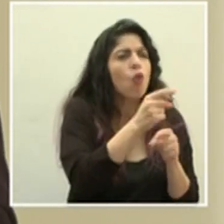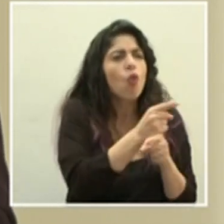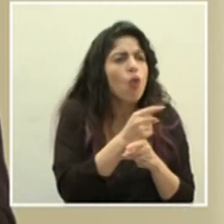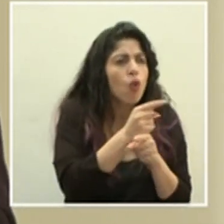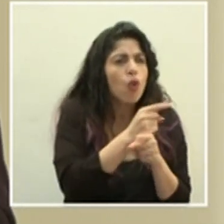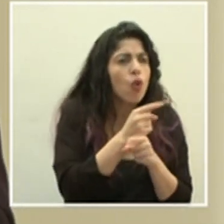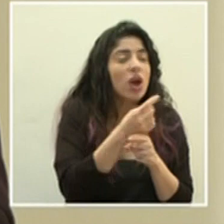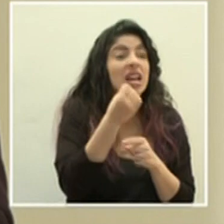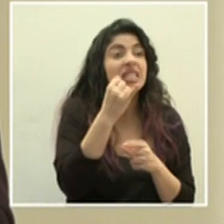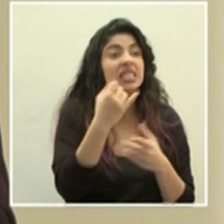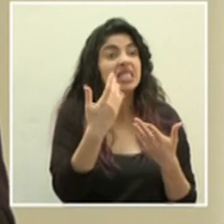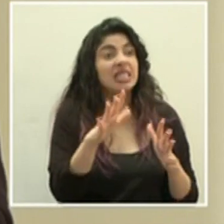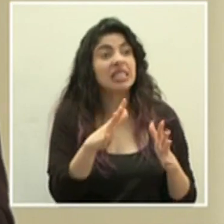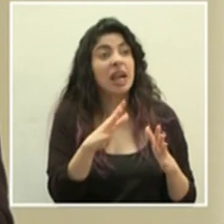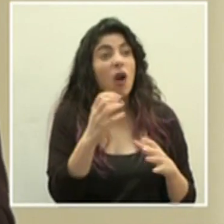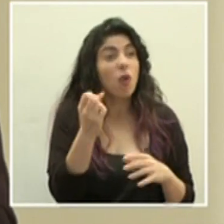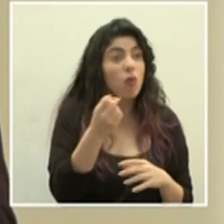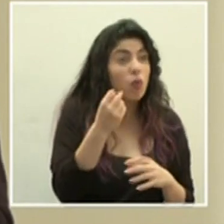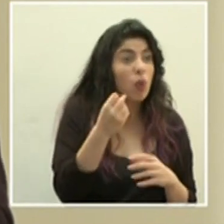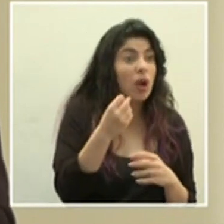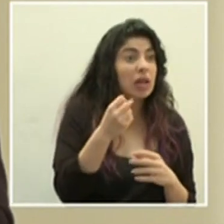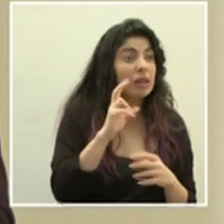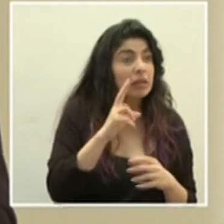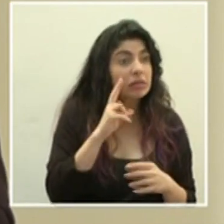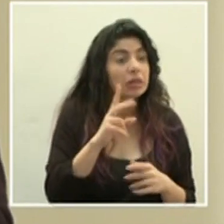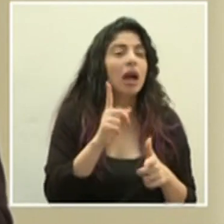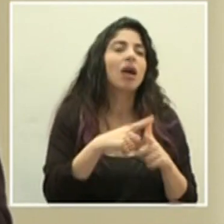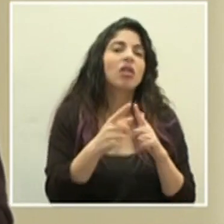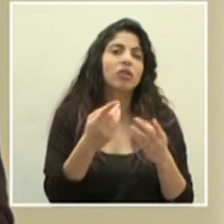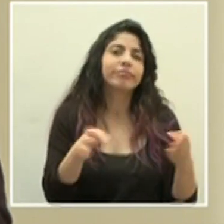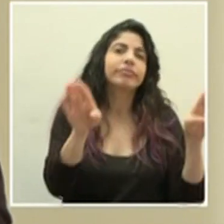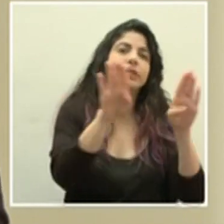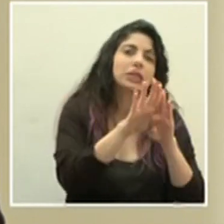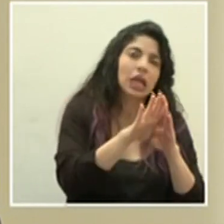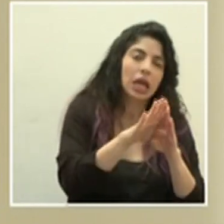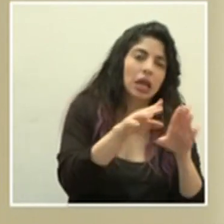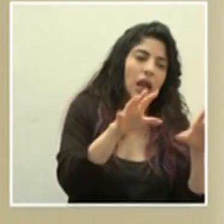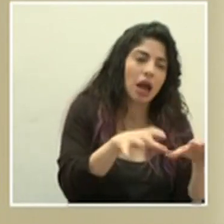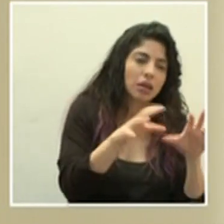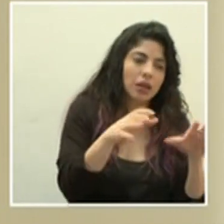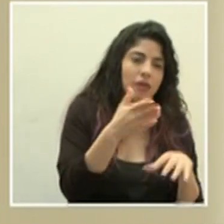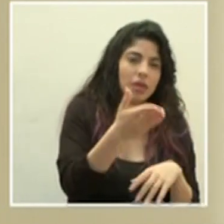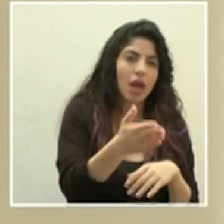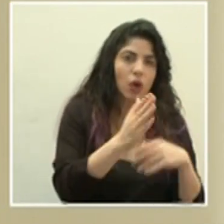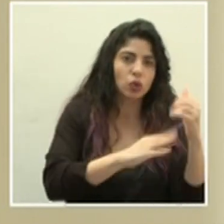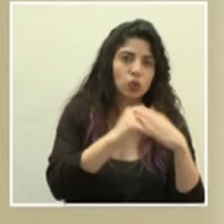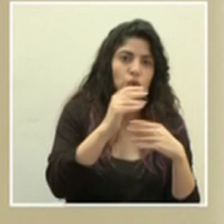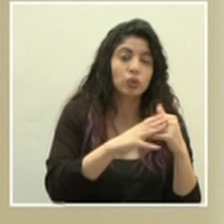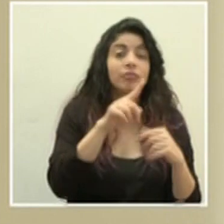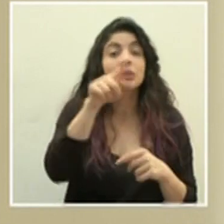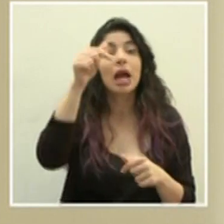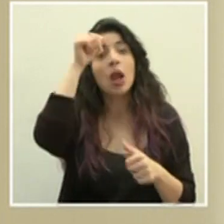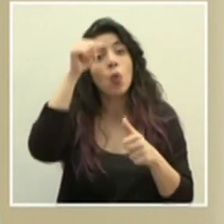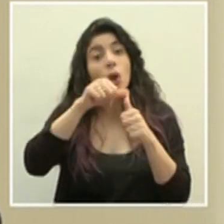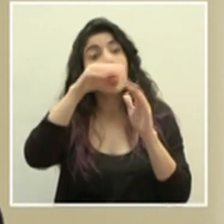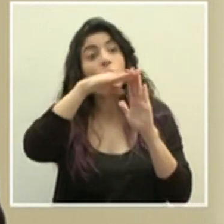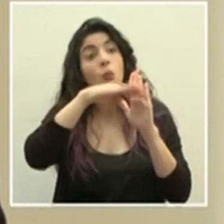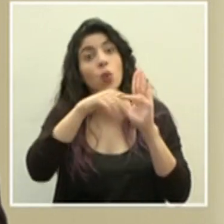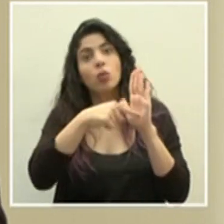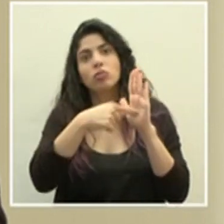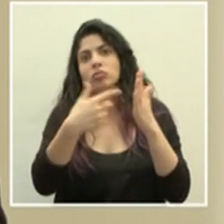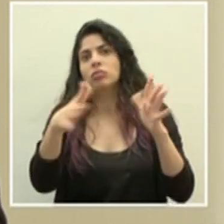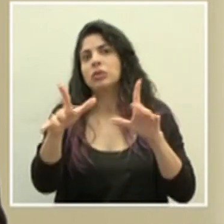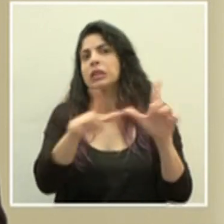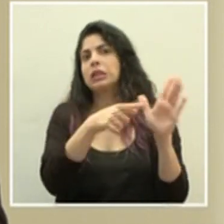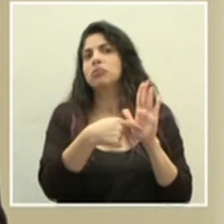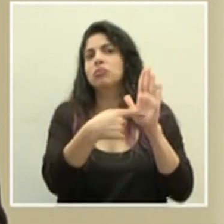correcciones. Si existen ya irregularidades de mayor cuantía, pues lamentablemente se tendrá que cerrar la actividad de construcción. Recordemos que los lineamientos ya están